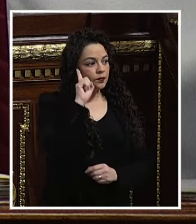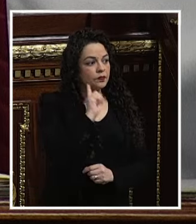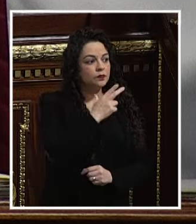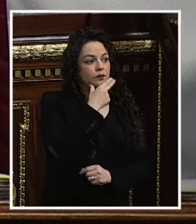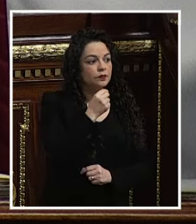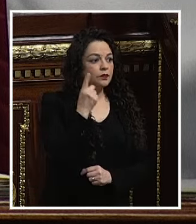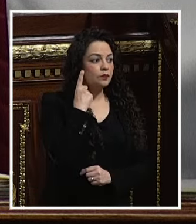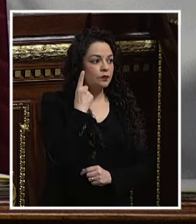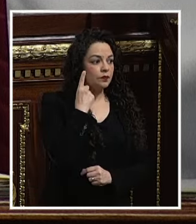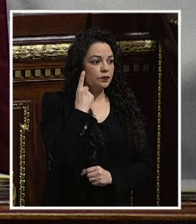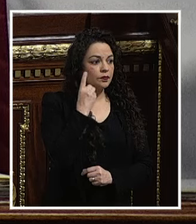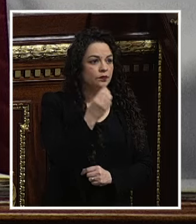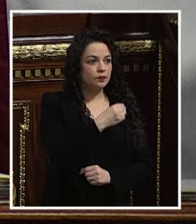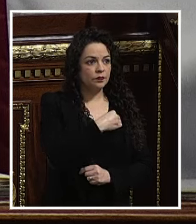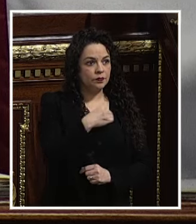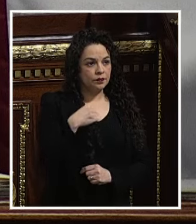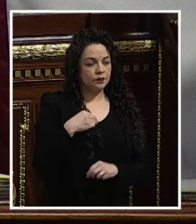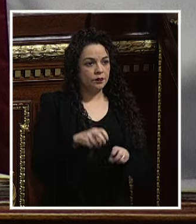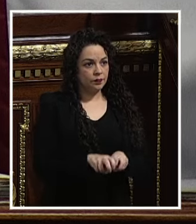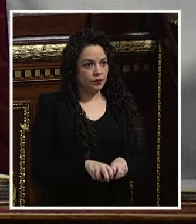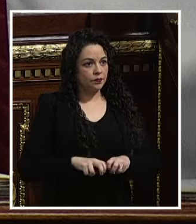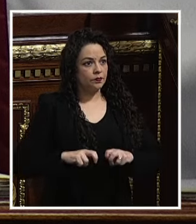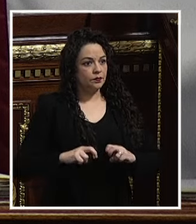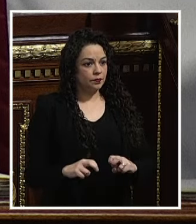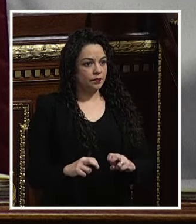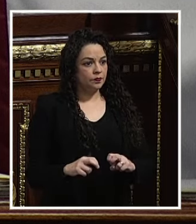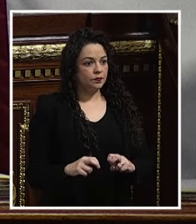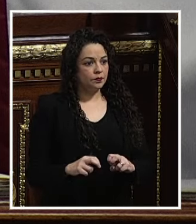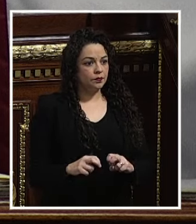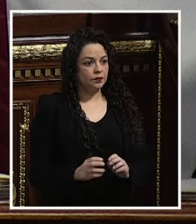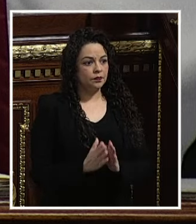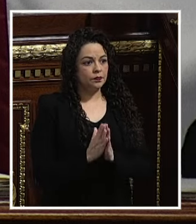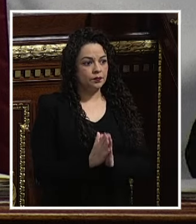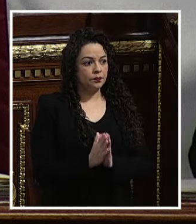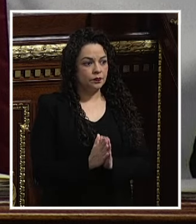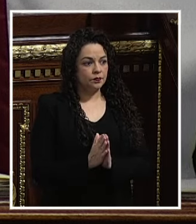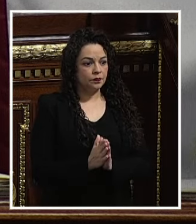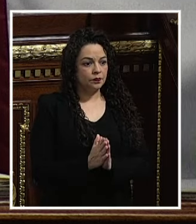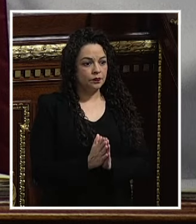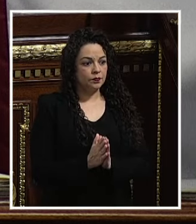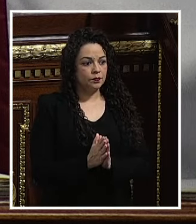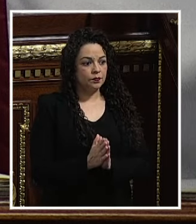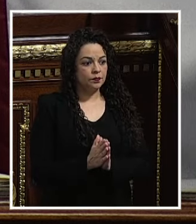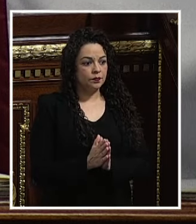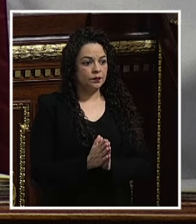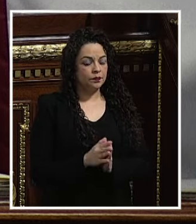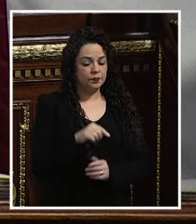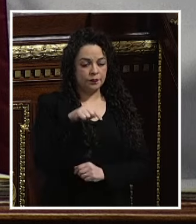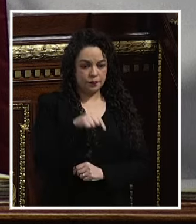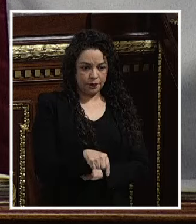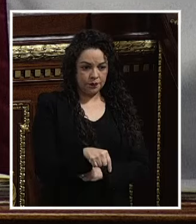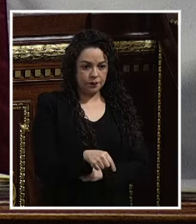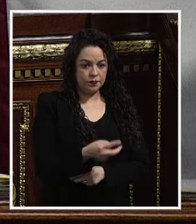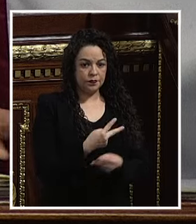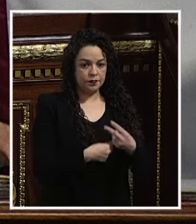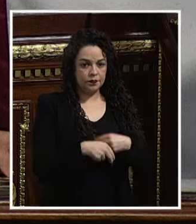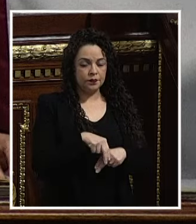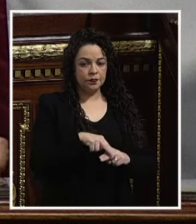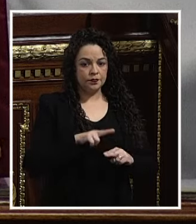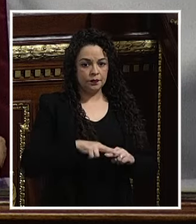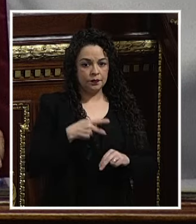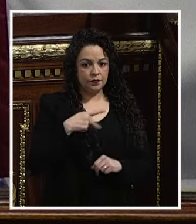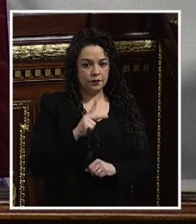diputados integrantes de la mesa directiva ocupar sus lugares en este presidium, no sin